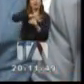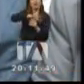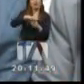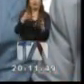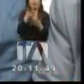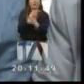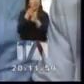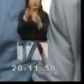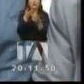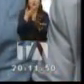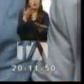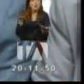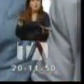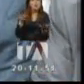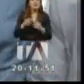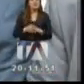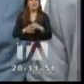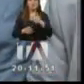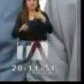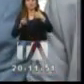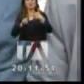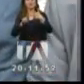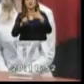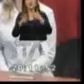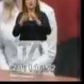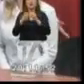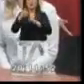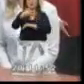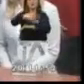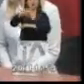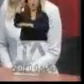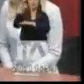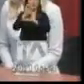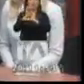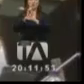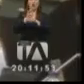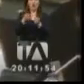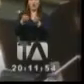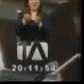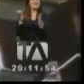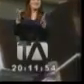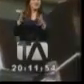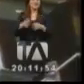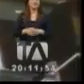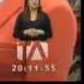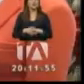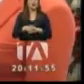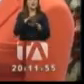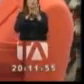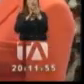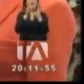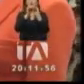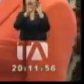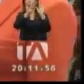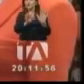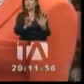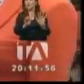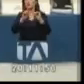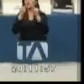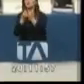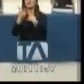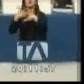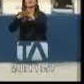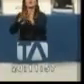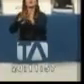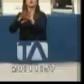y falta de priorización en el caso de conflictos de frontera. Ellos cuentan con las firmas del PSC y de la bancada de Integración Nacional,